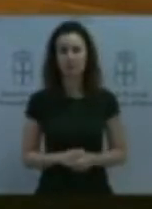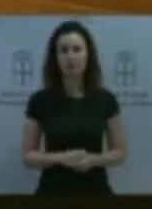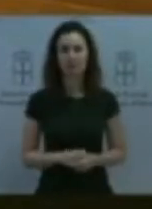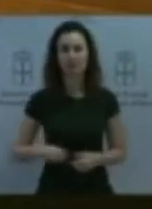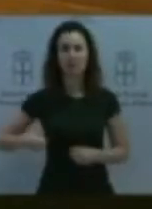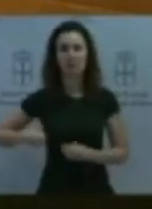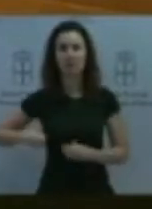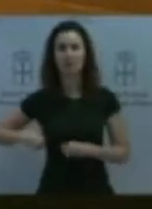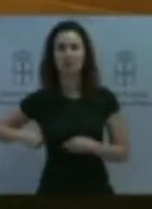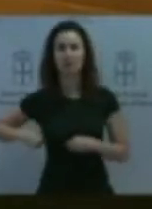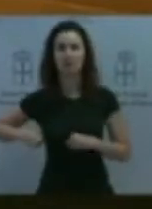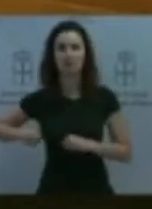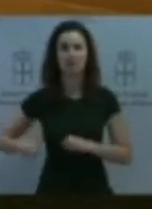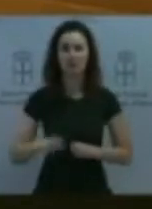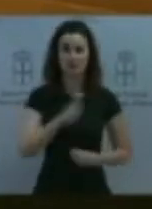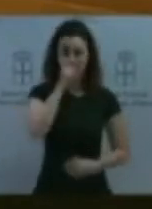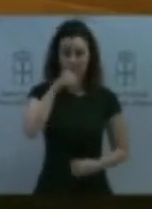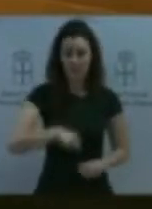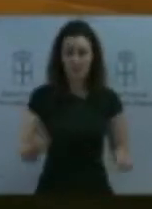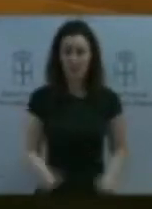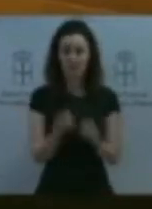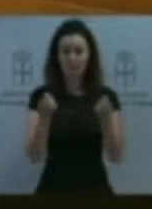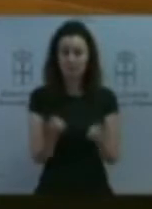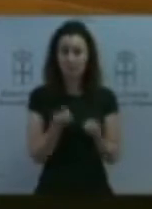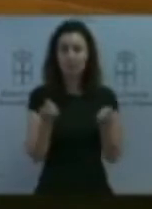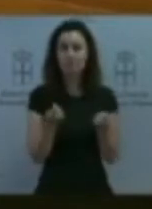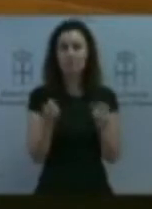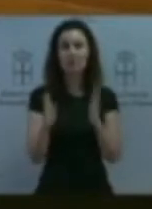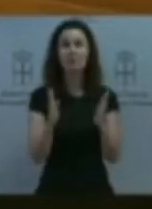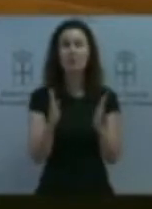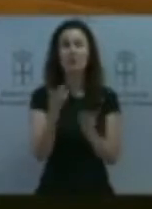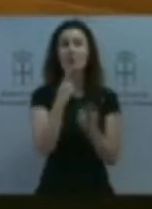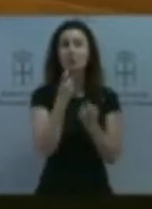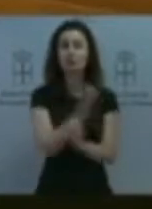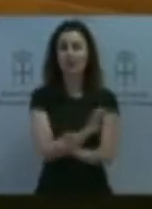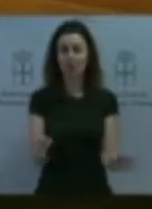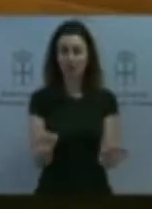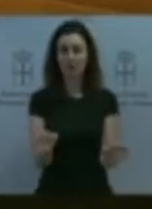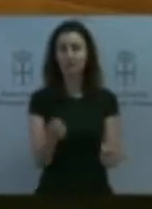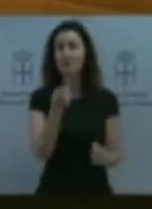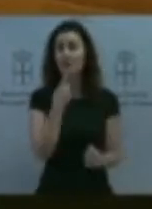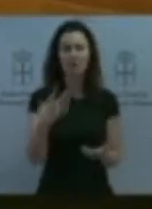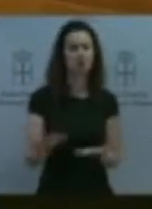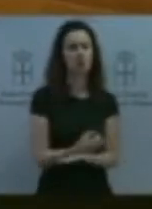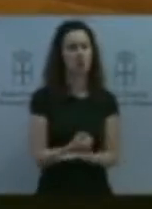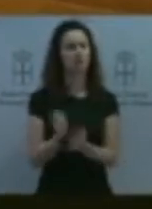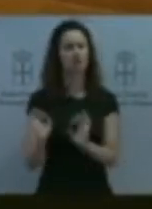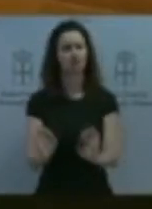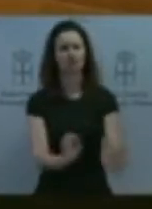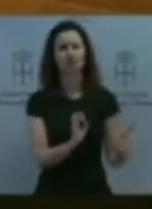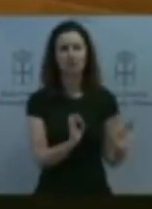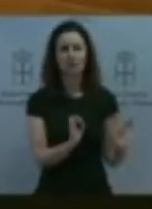y no haya habido periodo de consultas? Si usted me dice que lo tienen absolutamente todo reglamentado, no entiendo por qué no ha habido periodo de consultas. Es más, ¿por